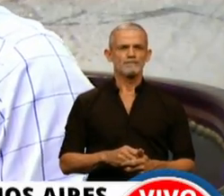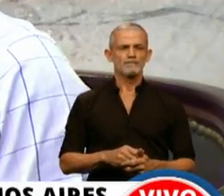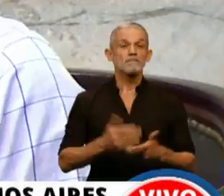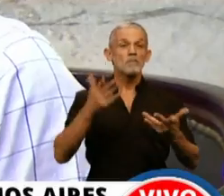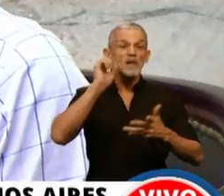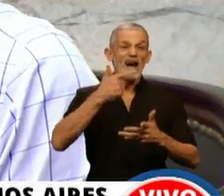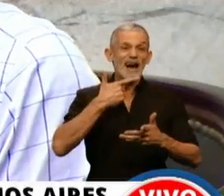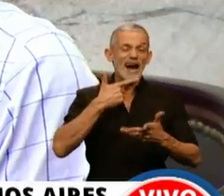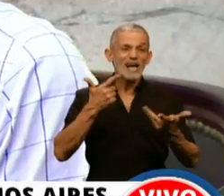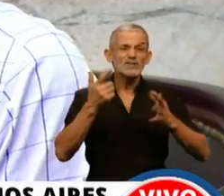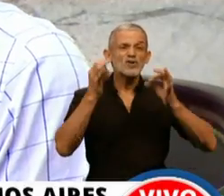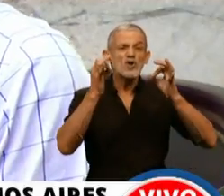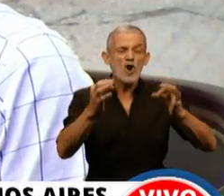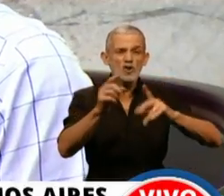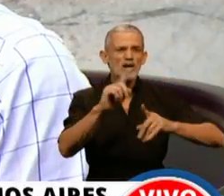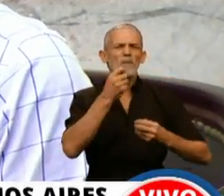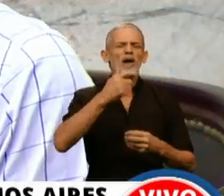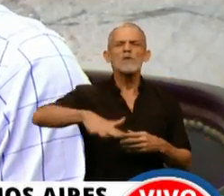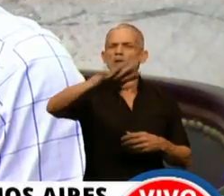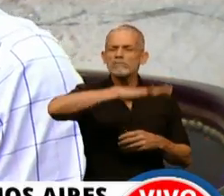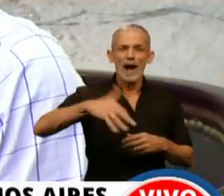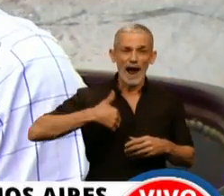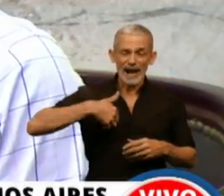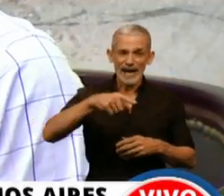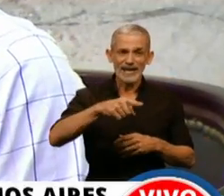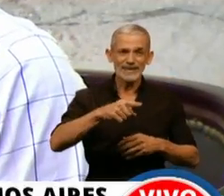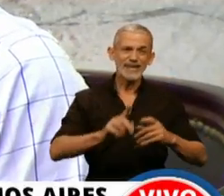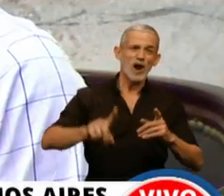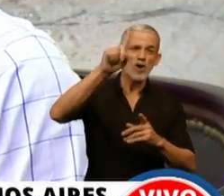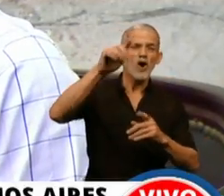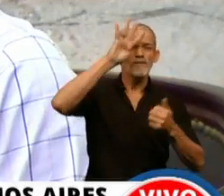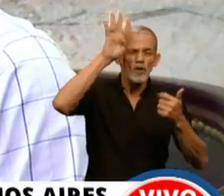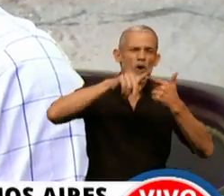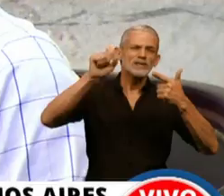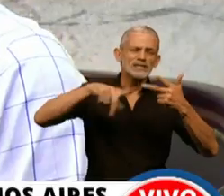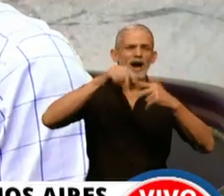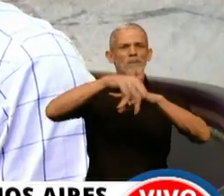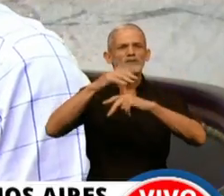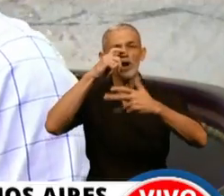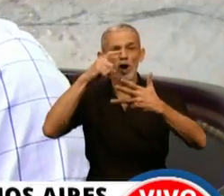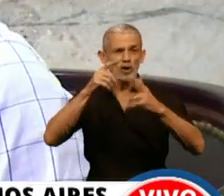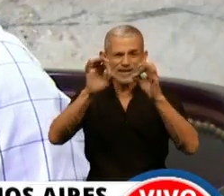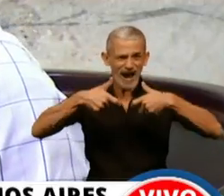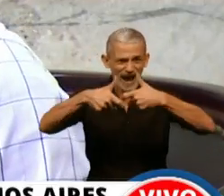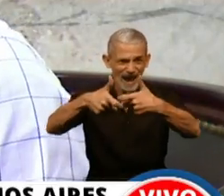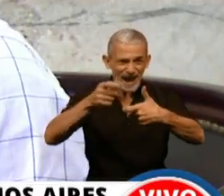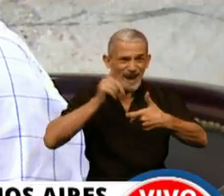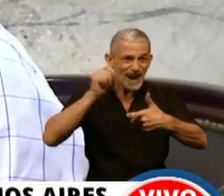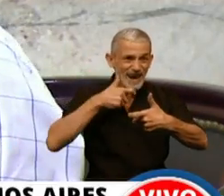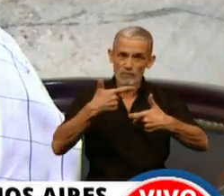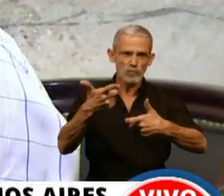gas que no llega por ejemplo hay una región entera del país es todo el noroeste formosa chaco misiones corp no tienen red de gas